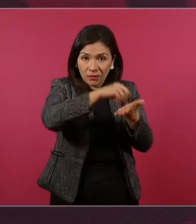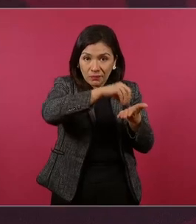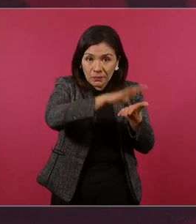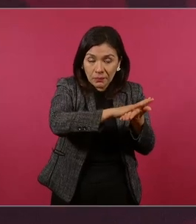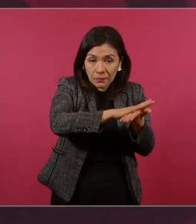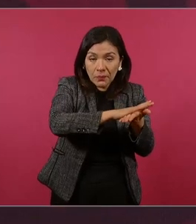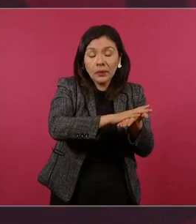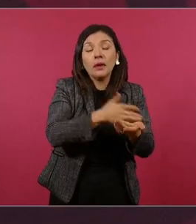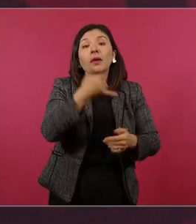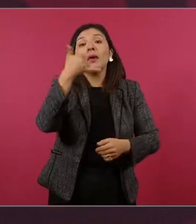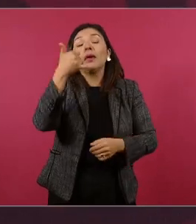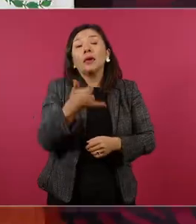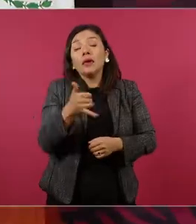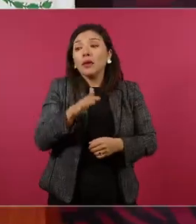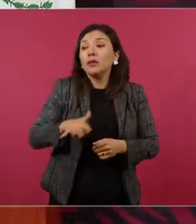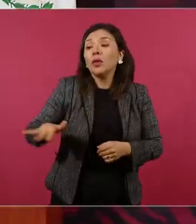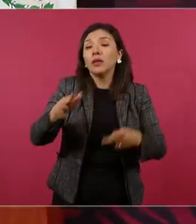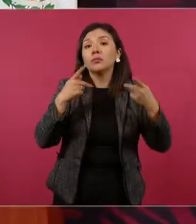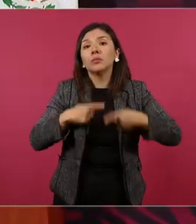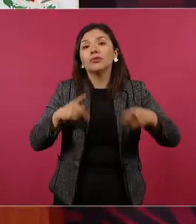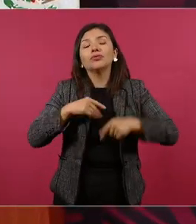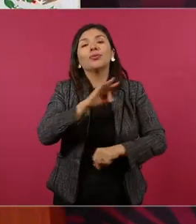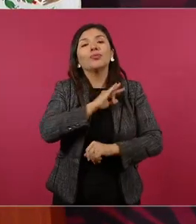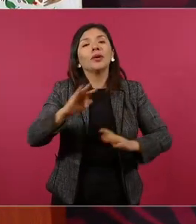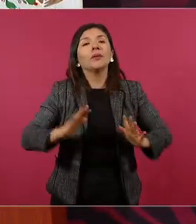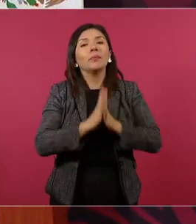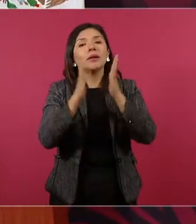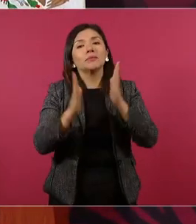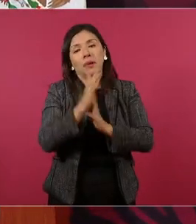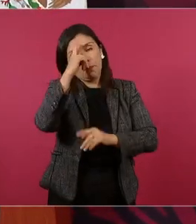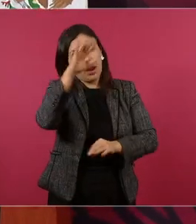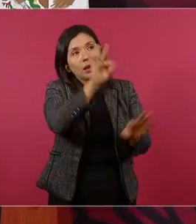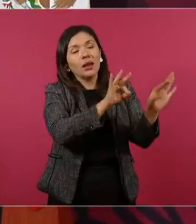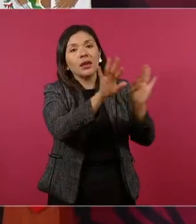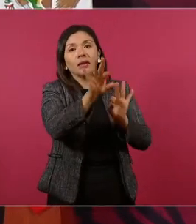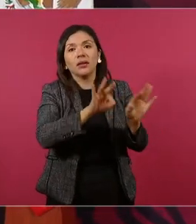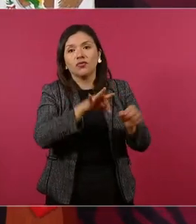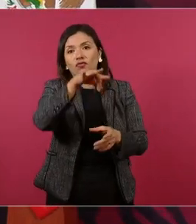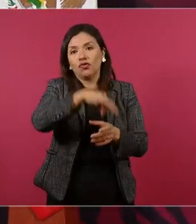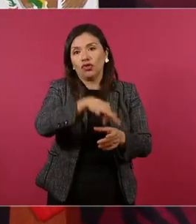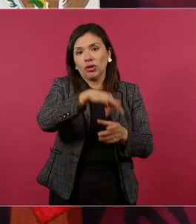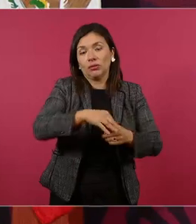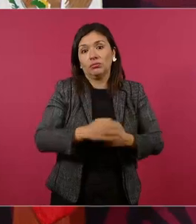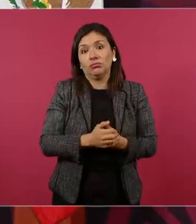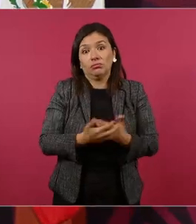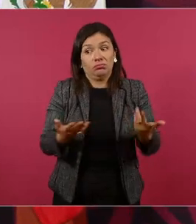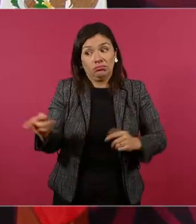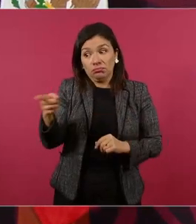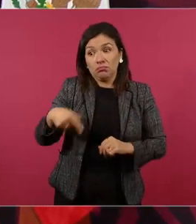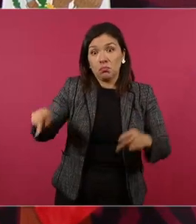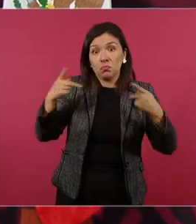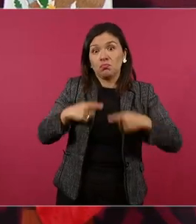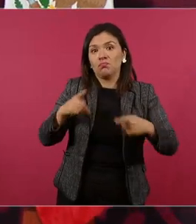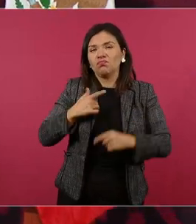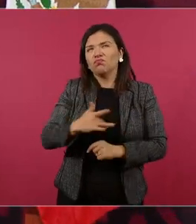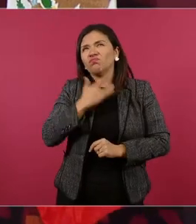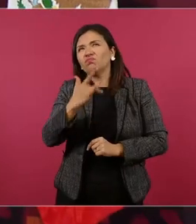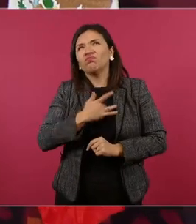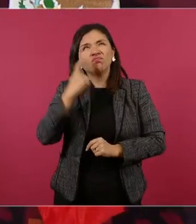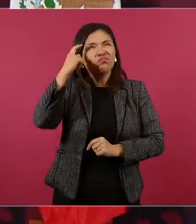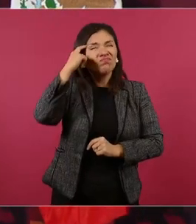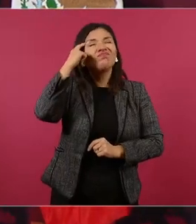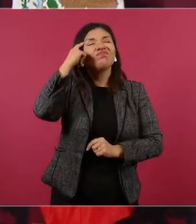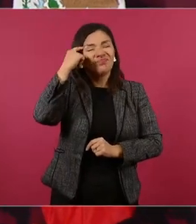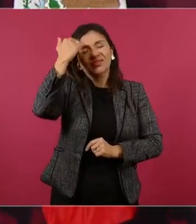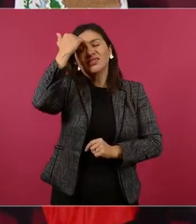que el pueblo participe en la elección porque el pueblo tiene un instinto certero el